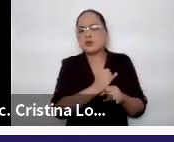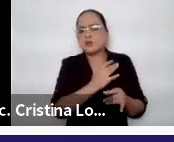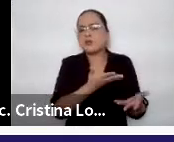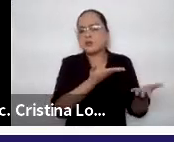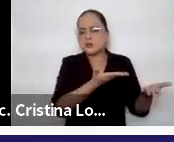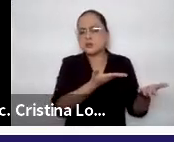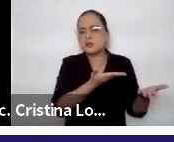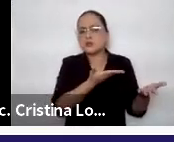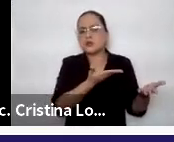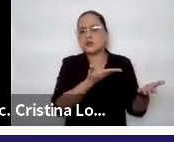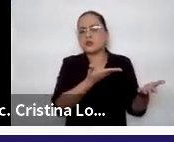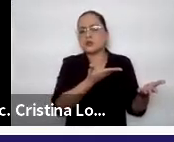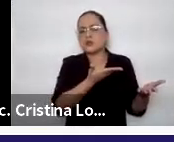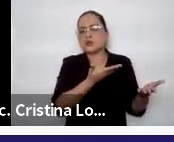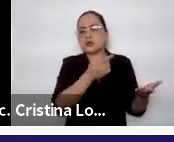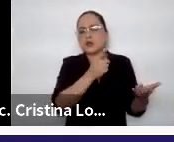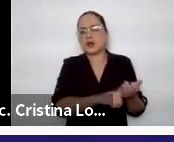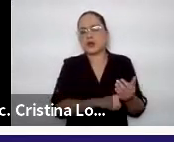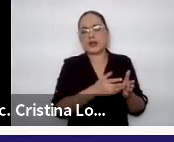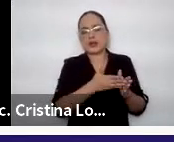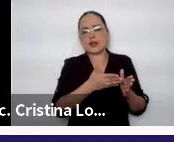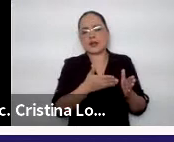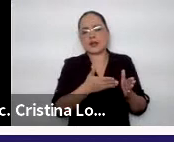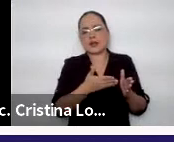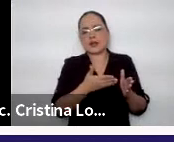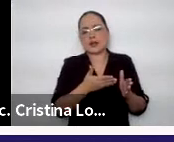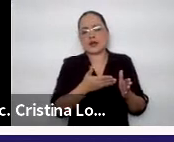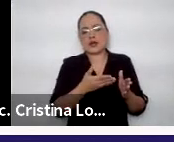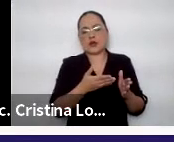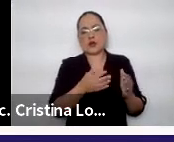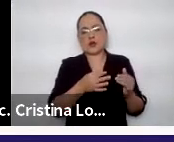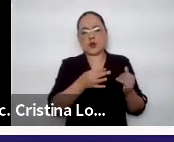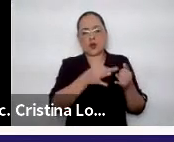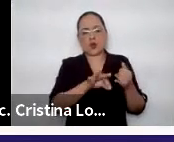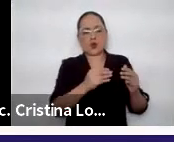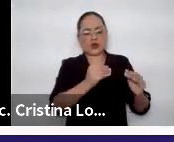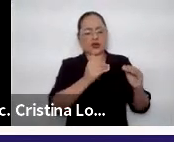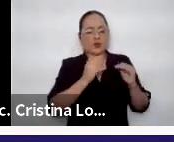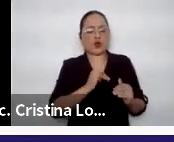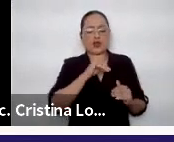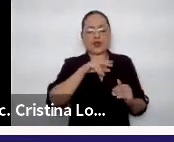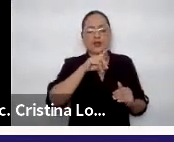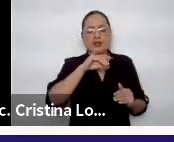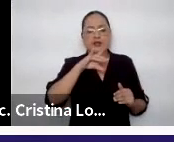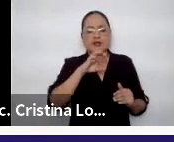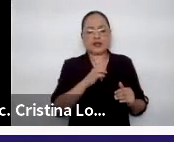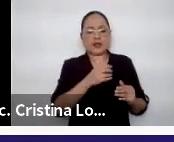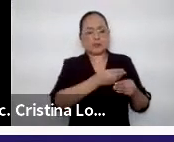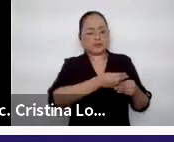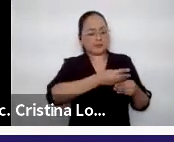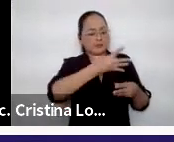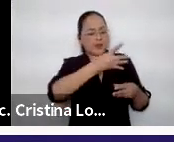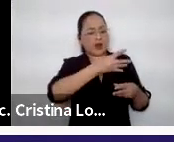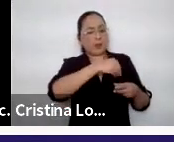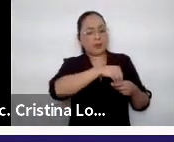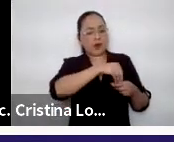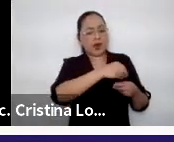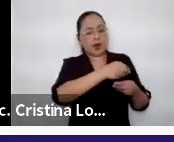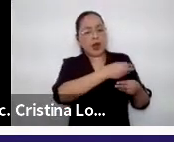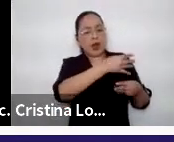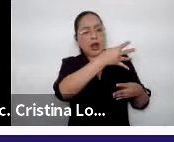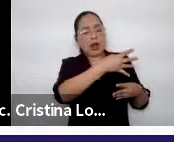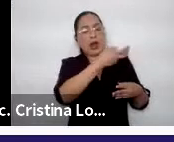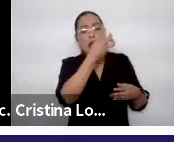refiero? A la novena parte de la Gaceta, que son los índices. Estos índices solamente aparecen en